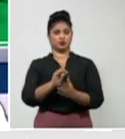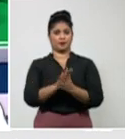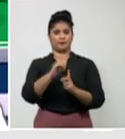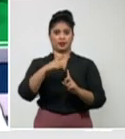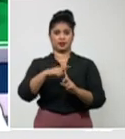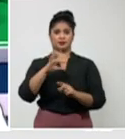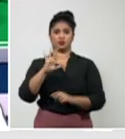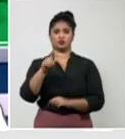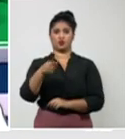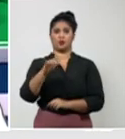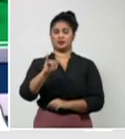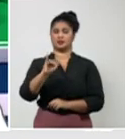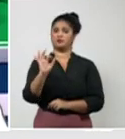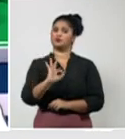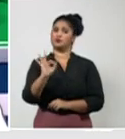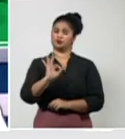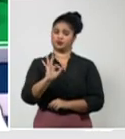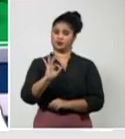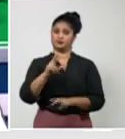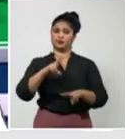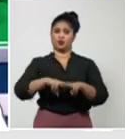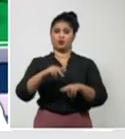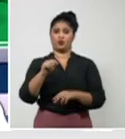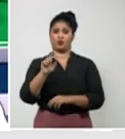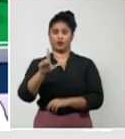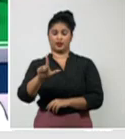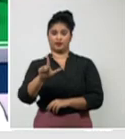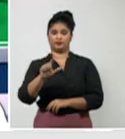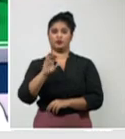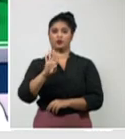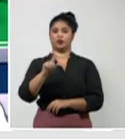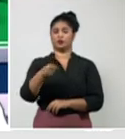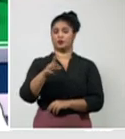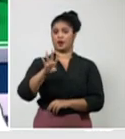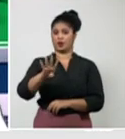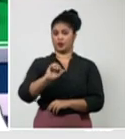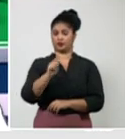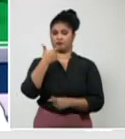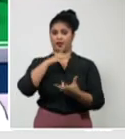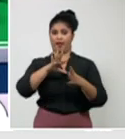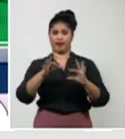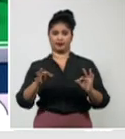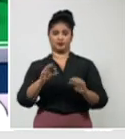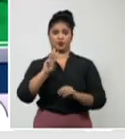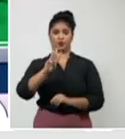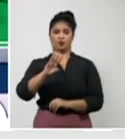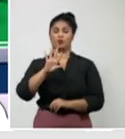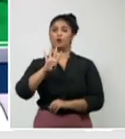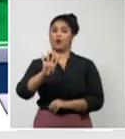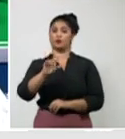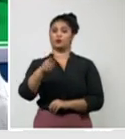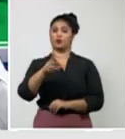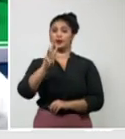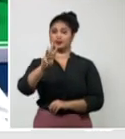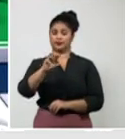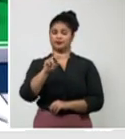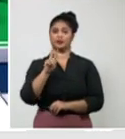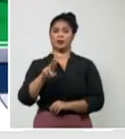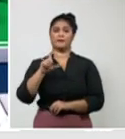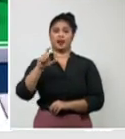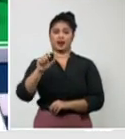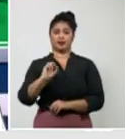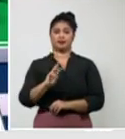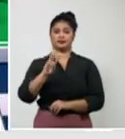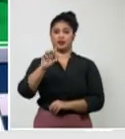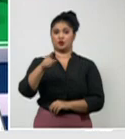8,6%, de Holguín el 4,4%, Artemisa el 4,3%, de Villa Clara 3,5%, pero sería